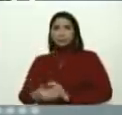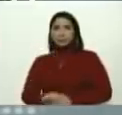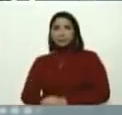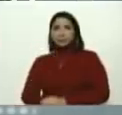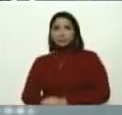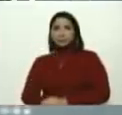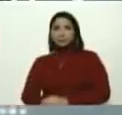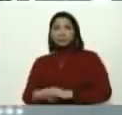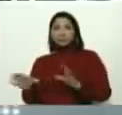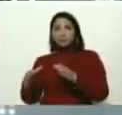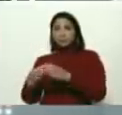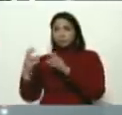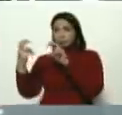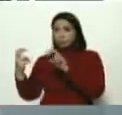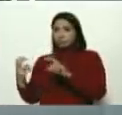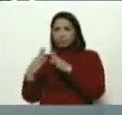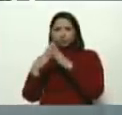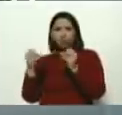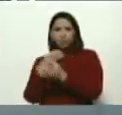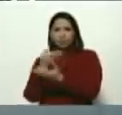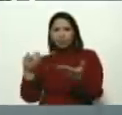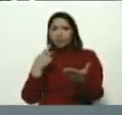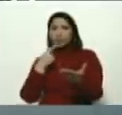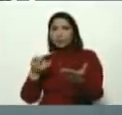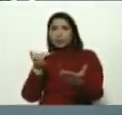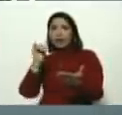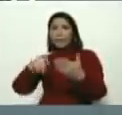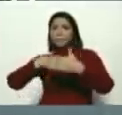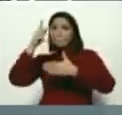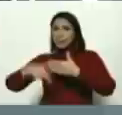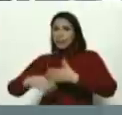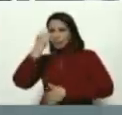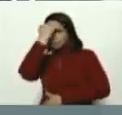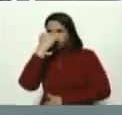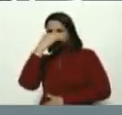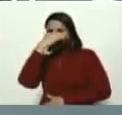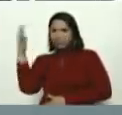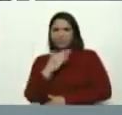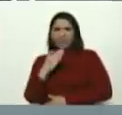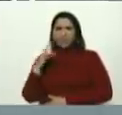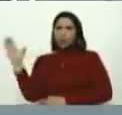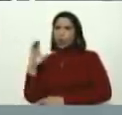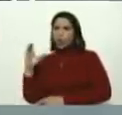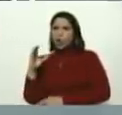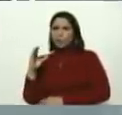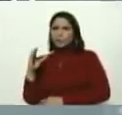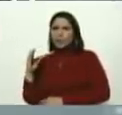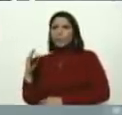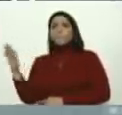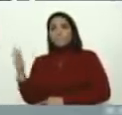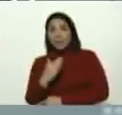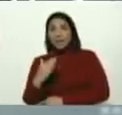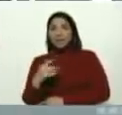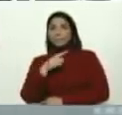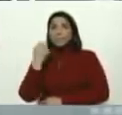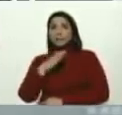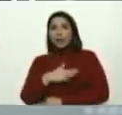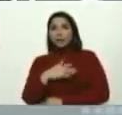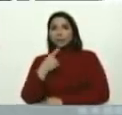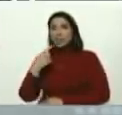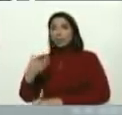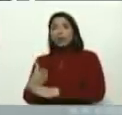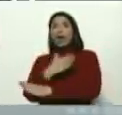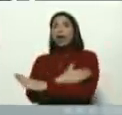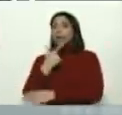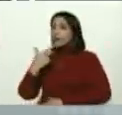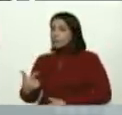Me reuní con todos ellos y les dije, hay un plan de mercenarios que vienen de Colombia a matarme, se lo dije antes.